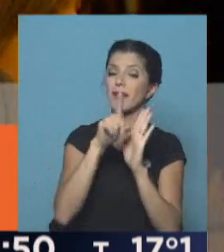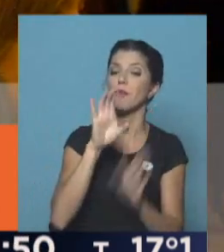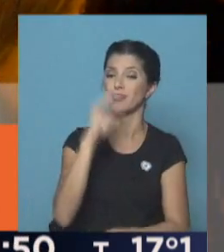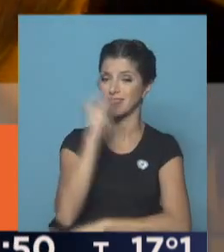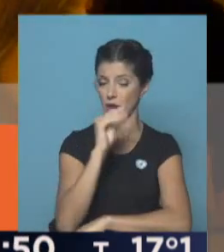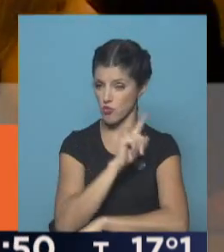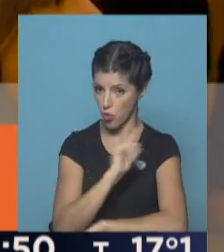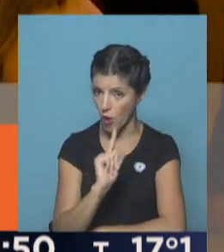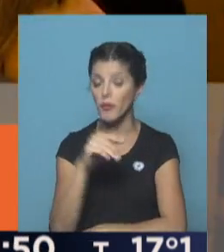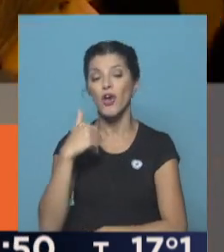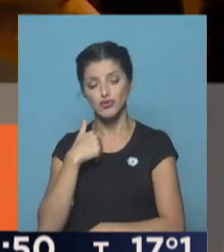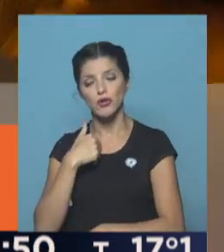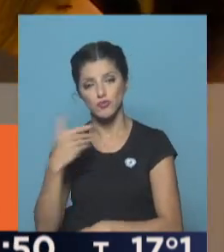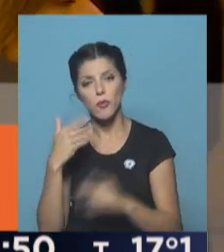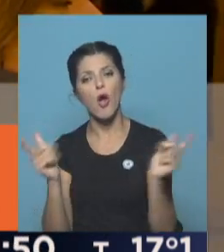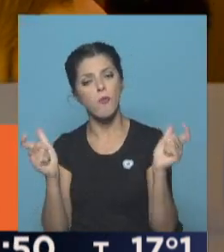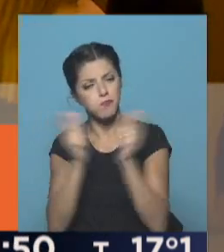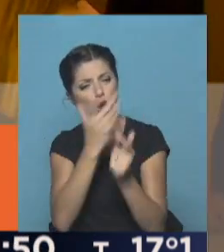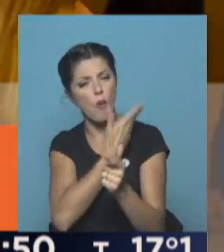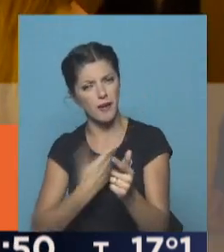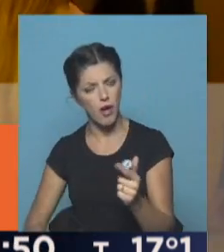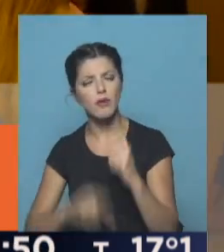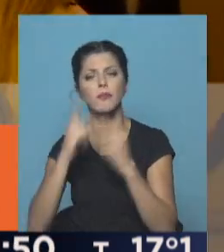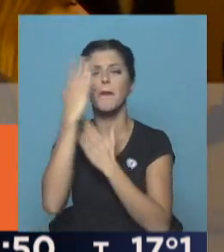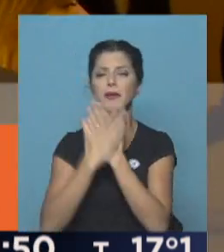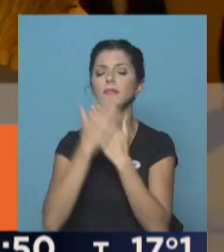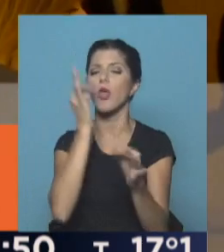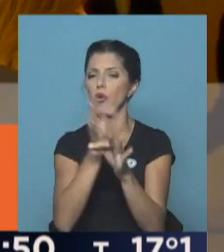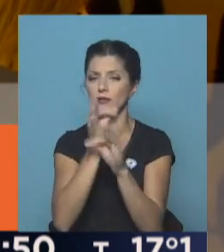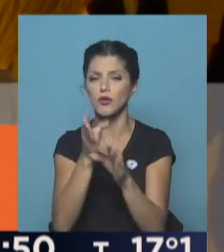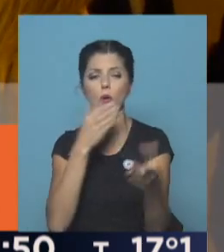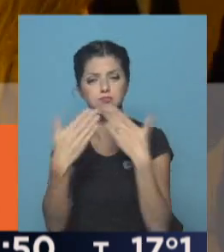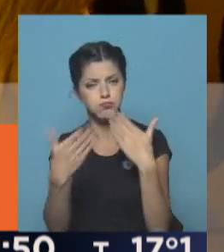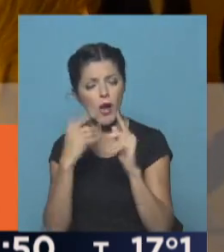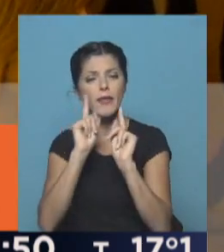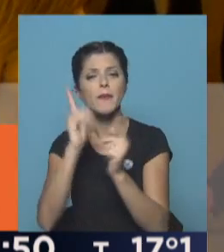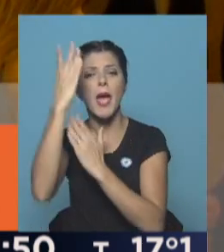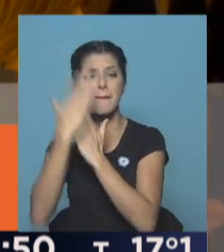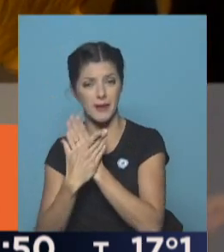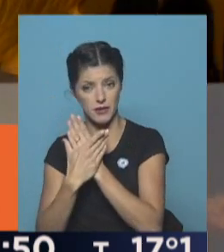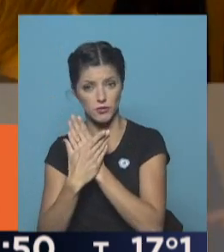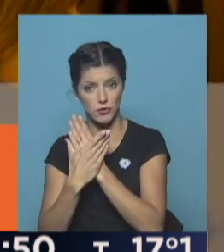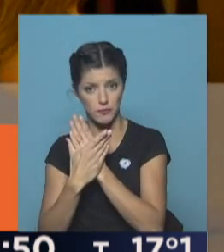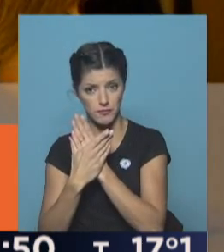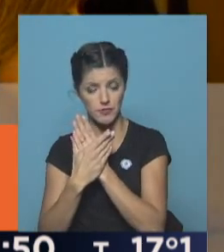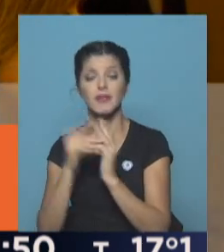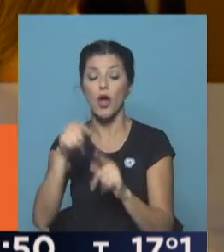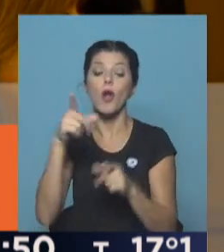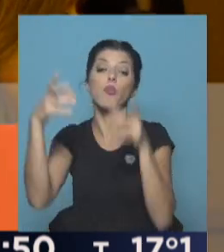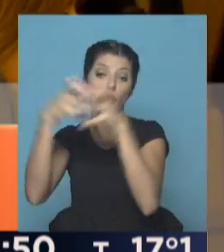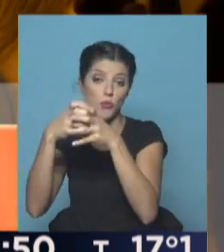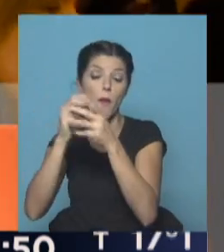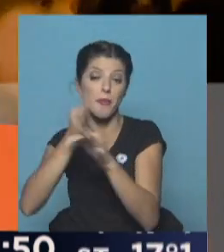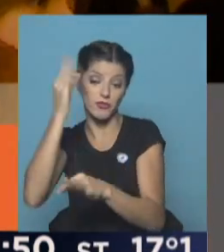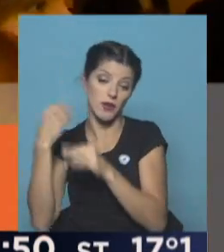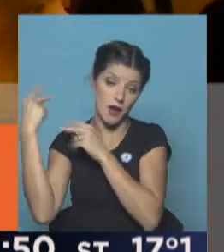con el gobierno, estuve reunido con la gobernadora, hablando mucho con la ministra de Educación, con el ministro de Hacienda, y estamos enviando un equipo a Santa Cruz para